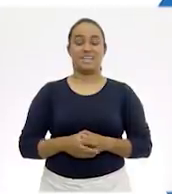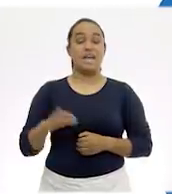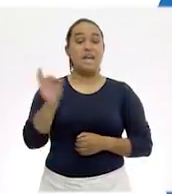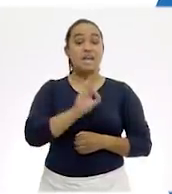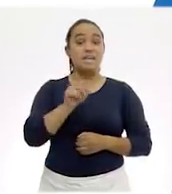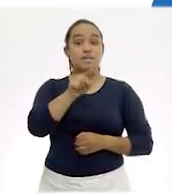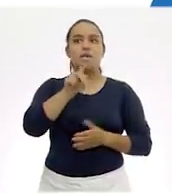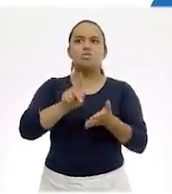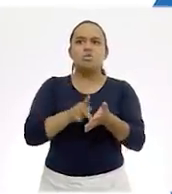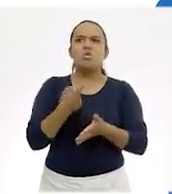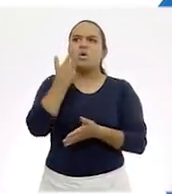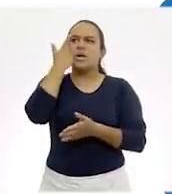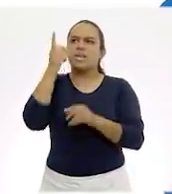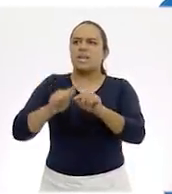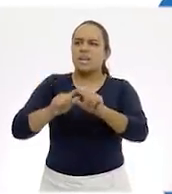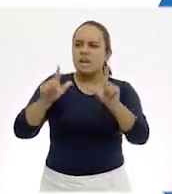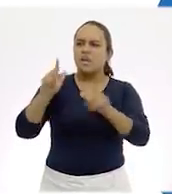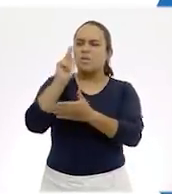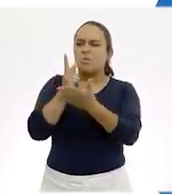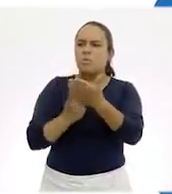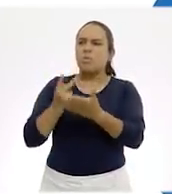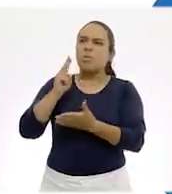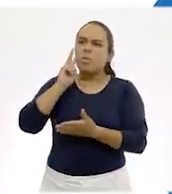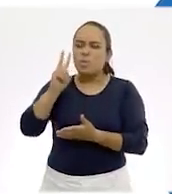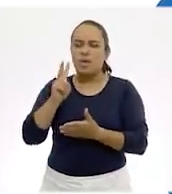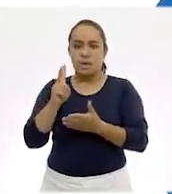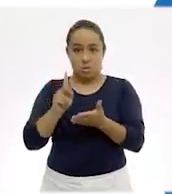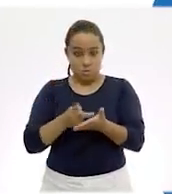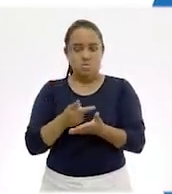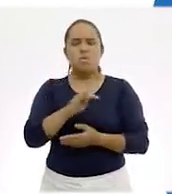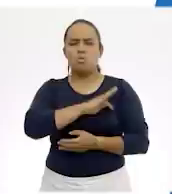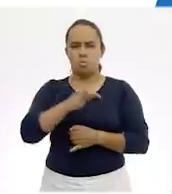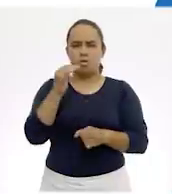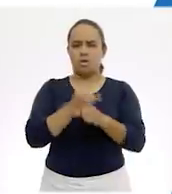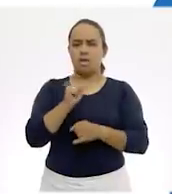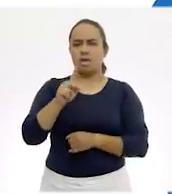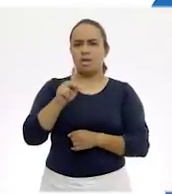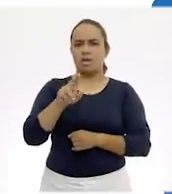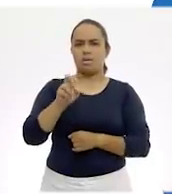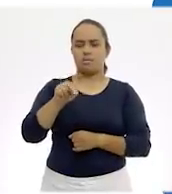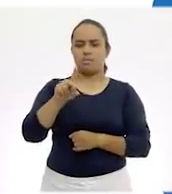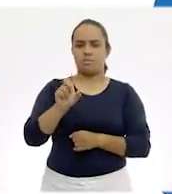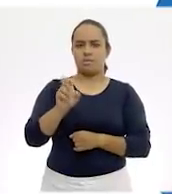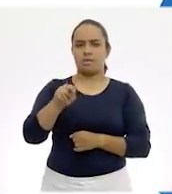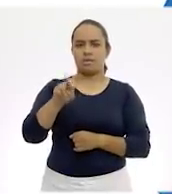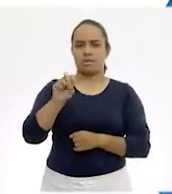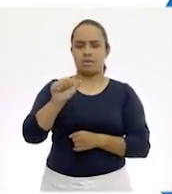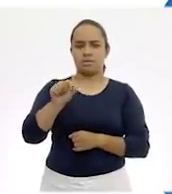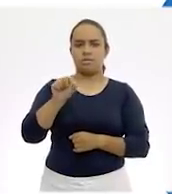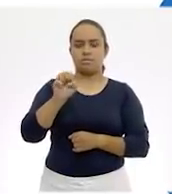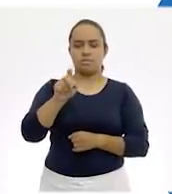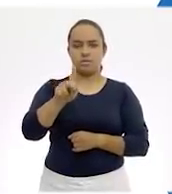conaliteg.cep.gov.mx. Si quieres volver a ver los programas de Aprende en Casa 2, los puedes encontrar en la siguiente